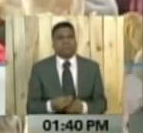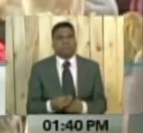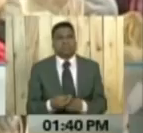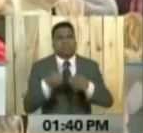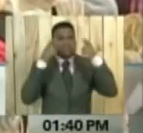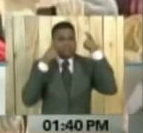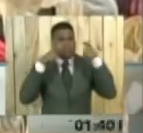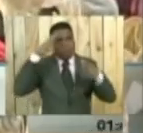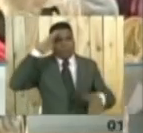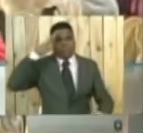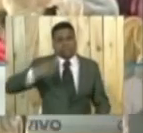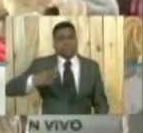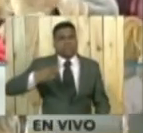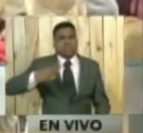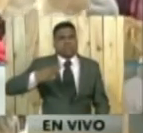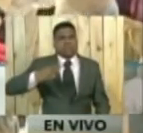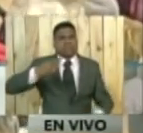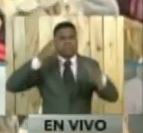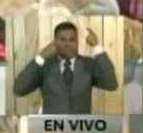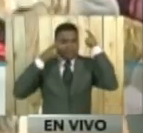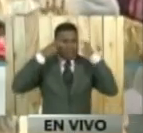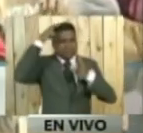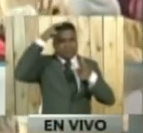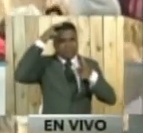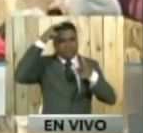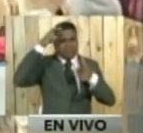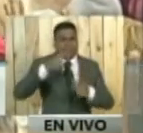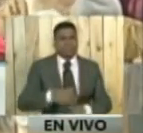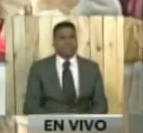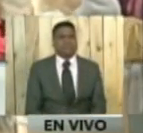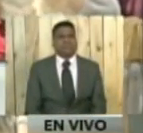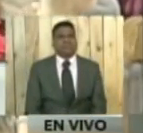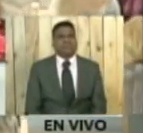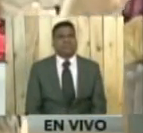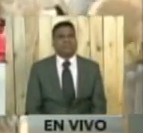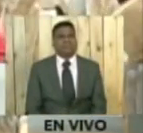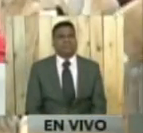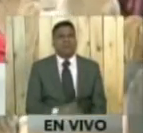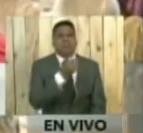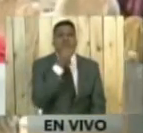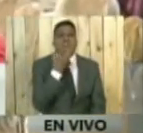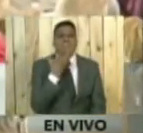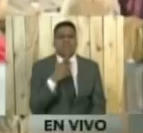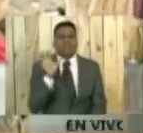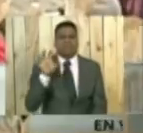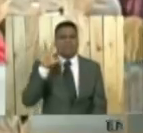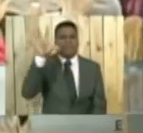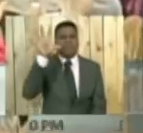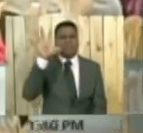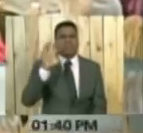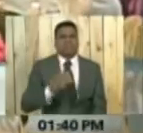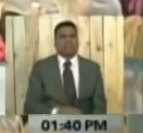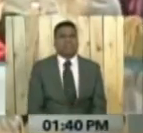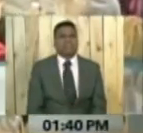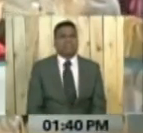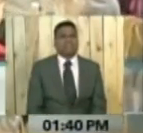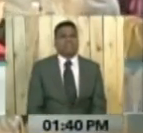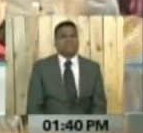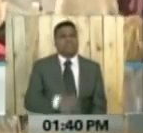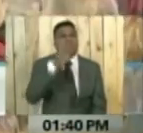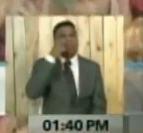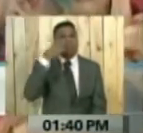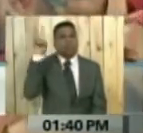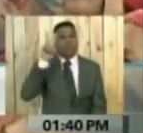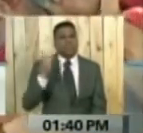comandante Hugo Chávez, por el bien de la patria y del pueblo